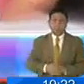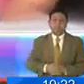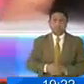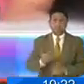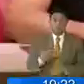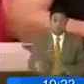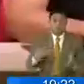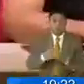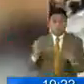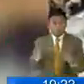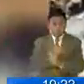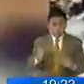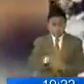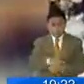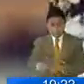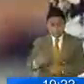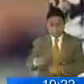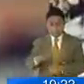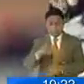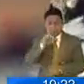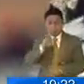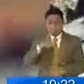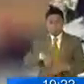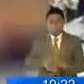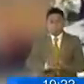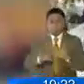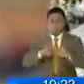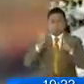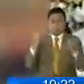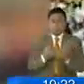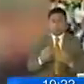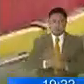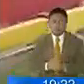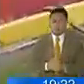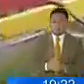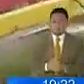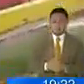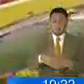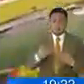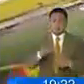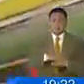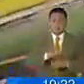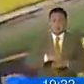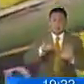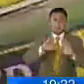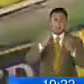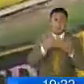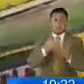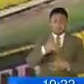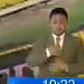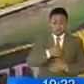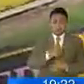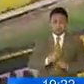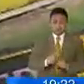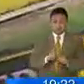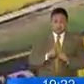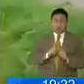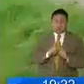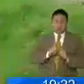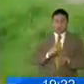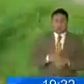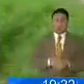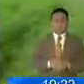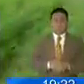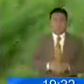quieren más violencia ni infiltrados en escenarios deportivos porque ahuyentan a la familia barcelonista y por